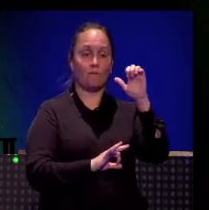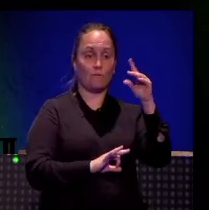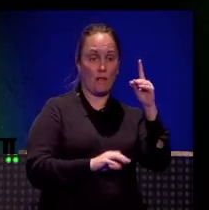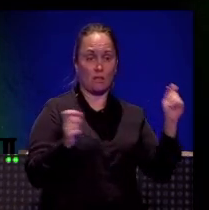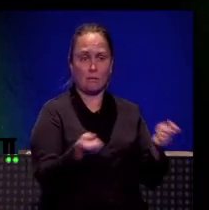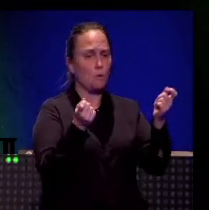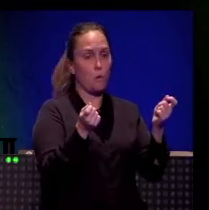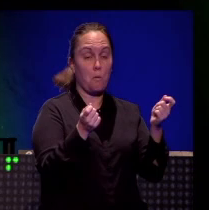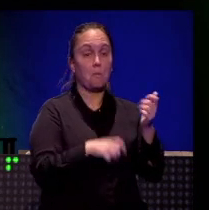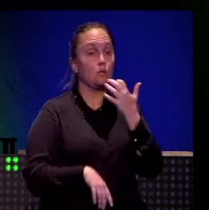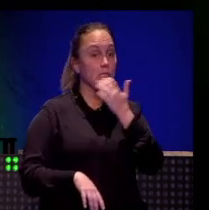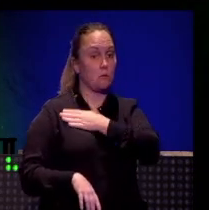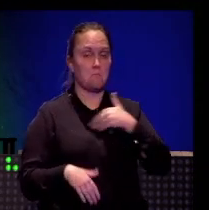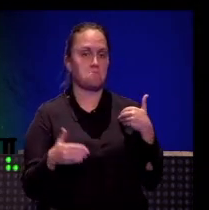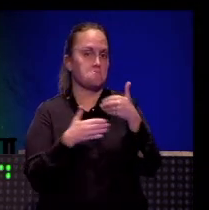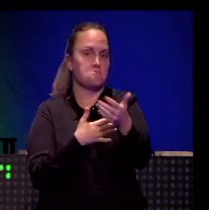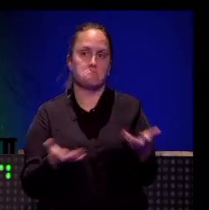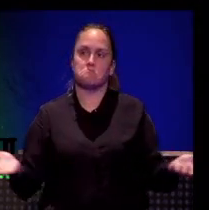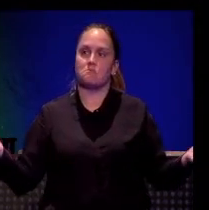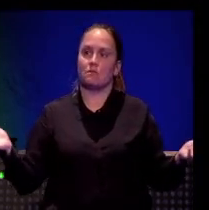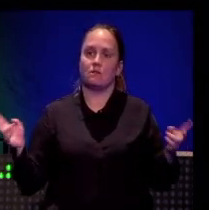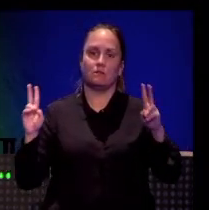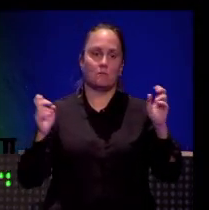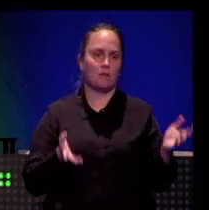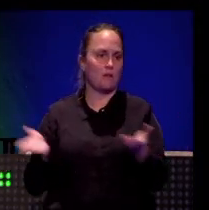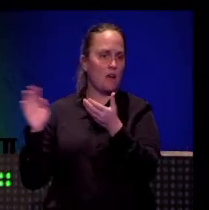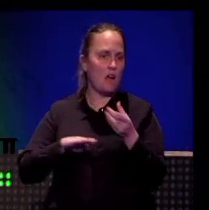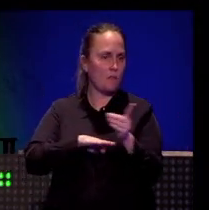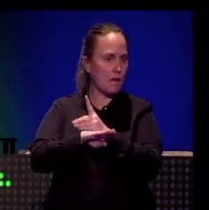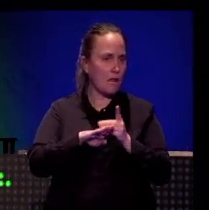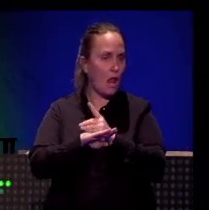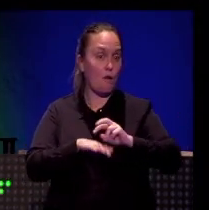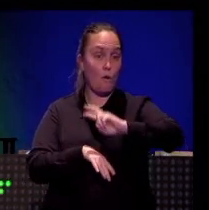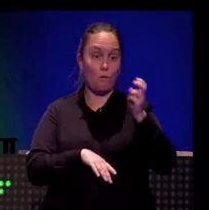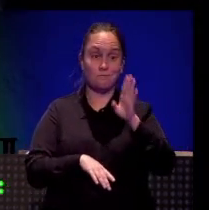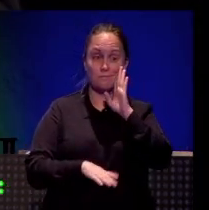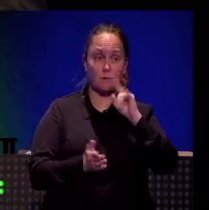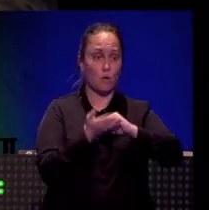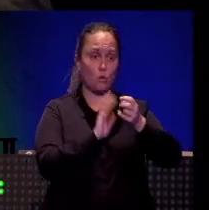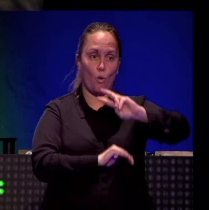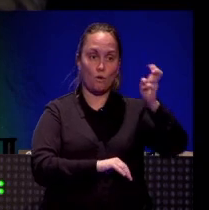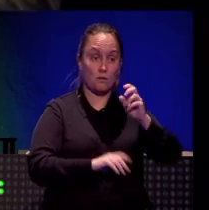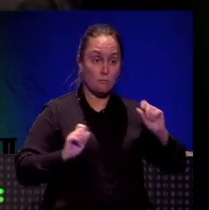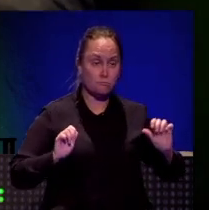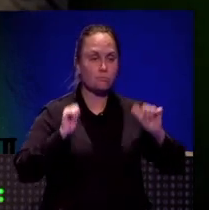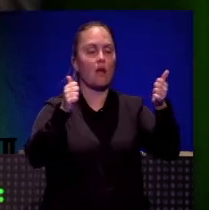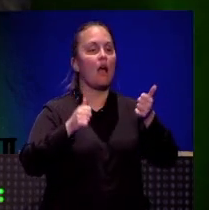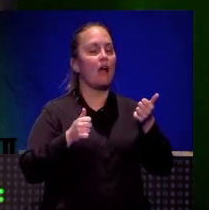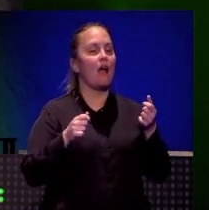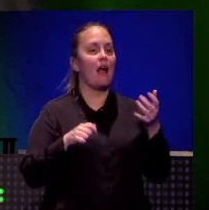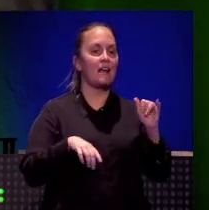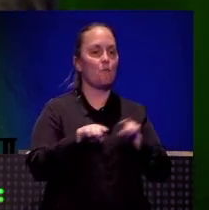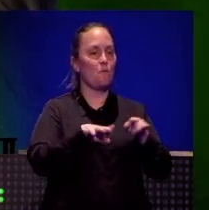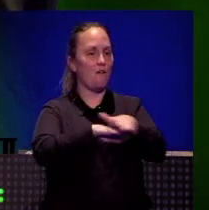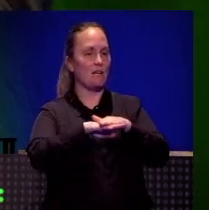quiero comenzar algún poco como el de escultura digital o quiero comenzar algún proyecto pues ya tengo esa base de oyente o de amigos como yo le